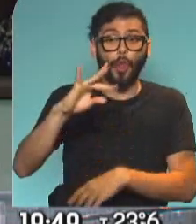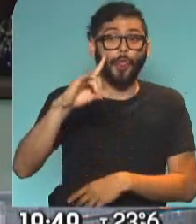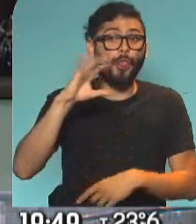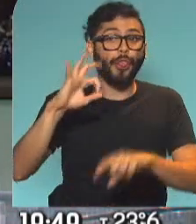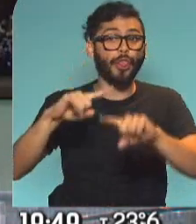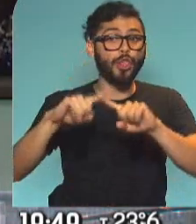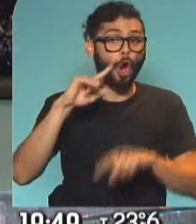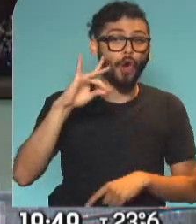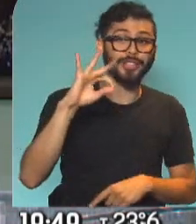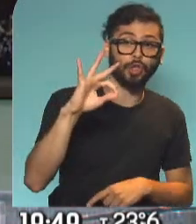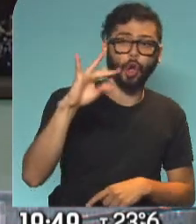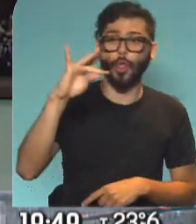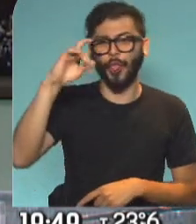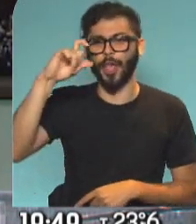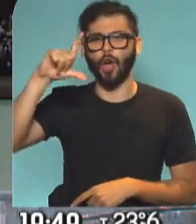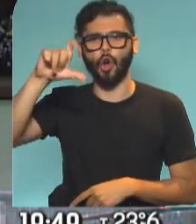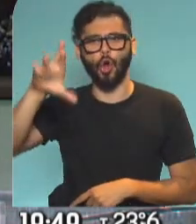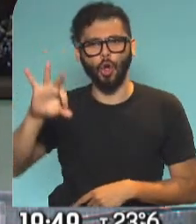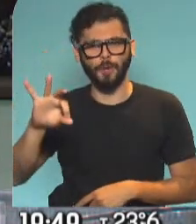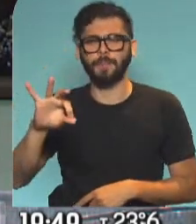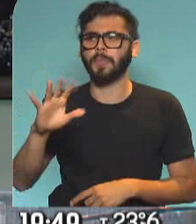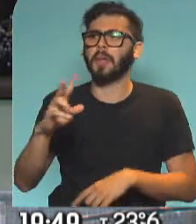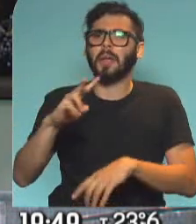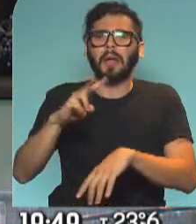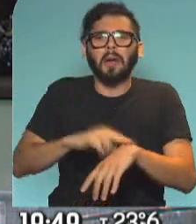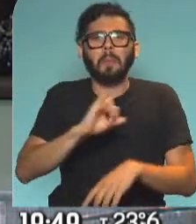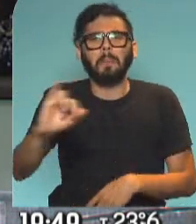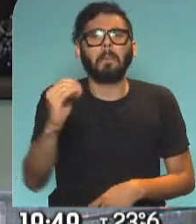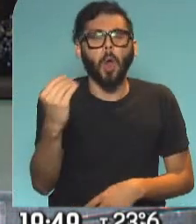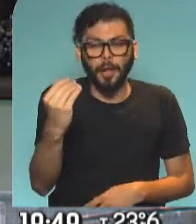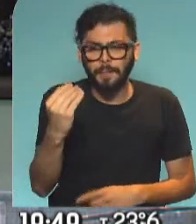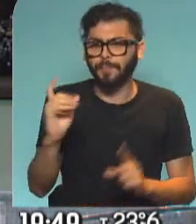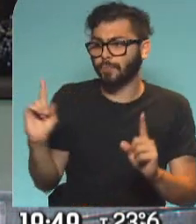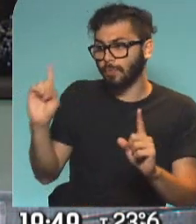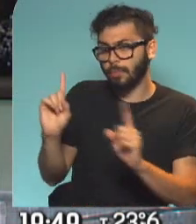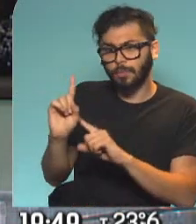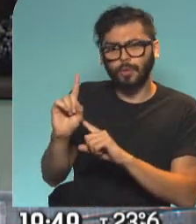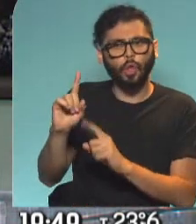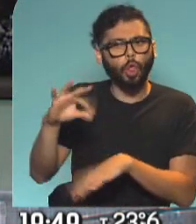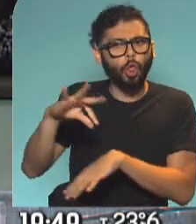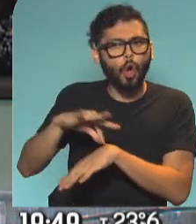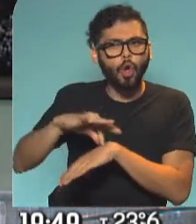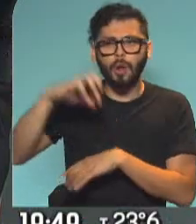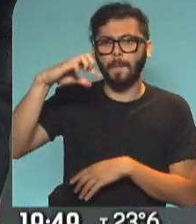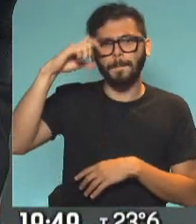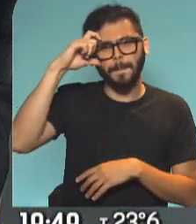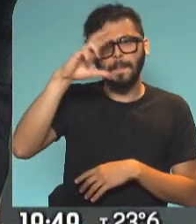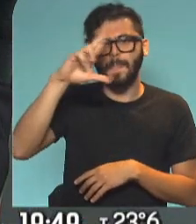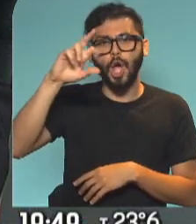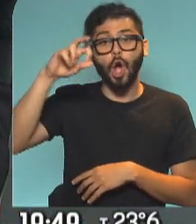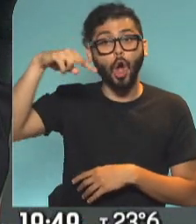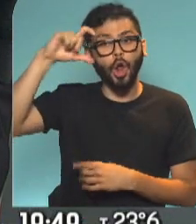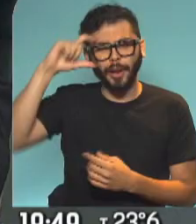dar su explicación del porqué de la recomendación, el doctor Perrone enumeraba lo que él